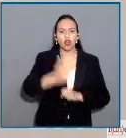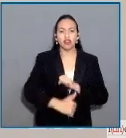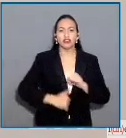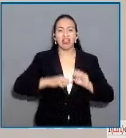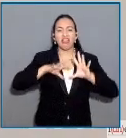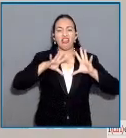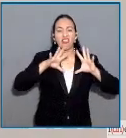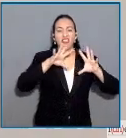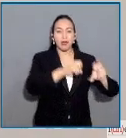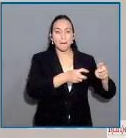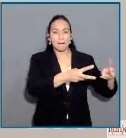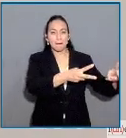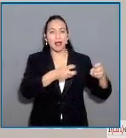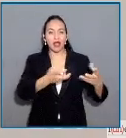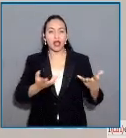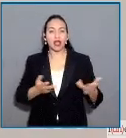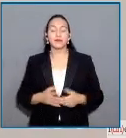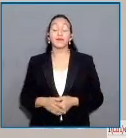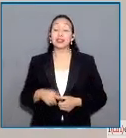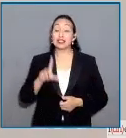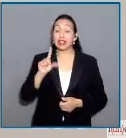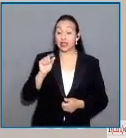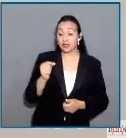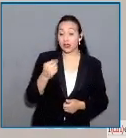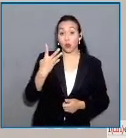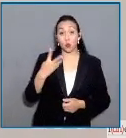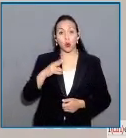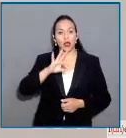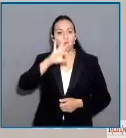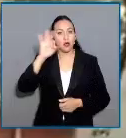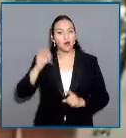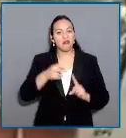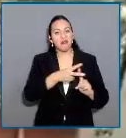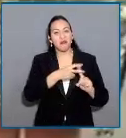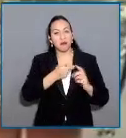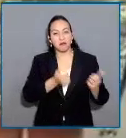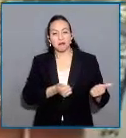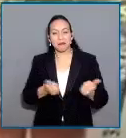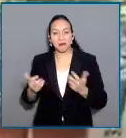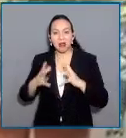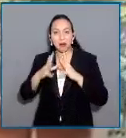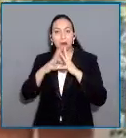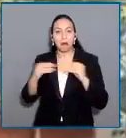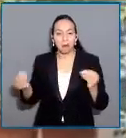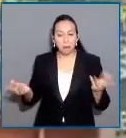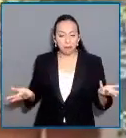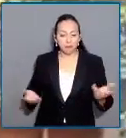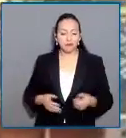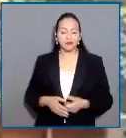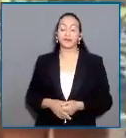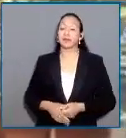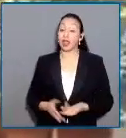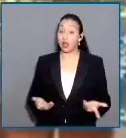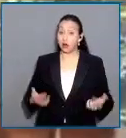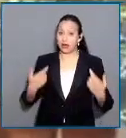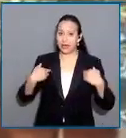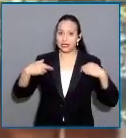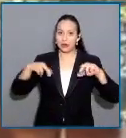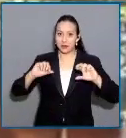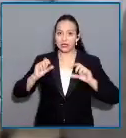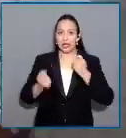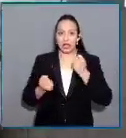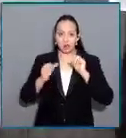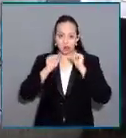el 74%. De estas desapariciones, representantes de organizaciones destacaron la importancia del